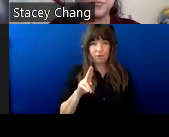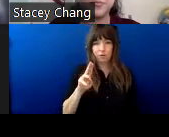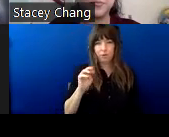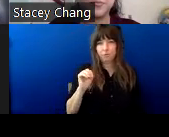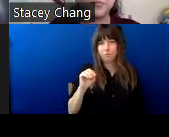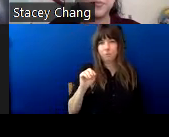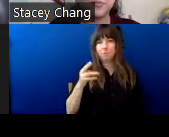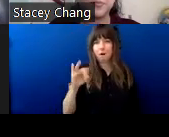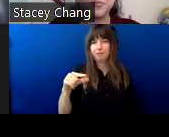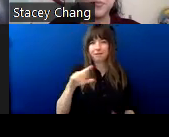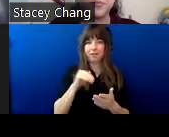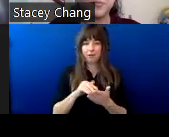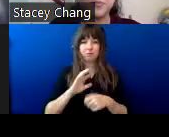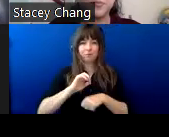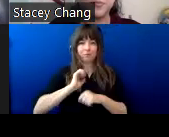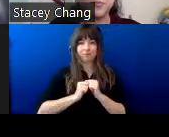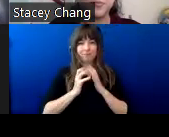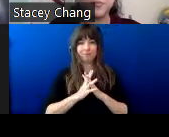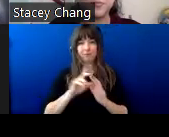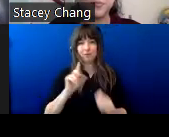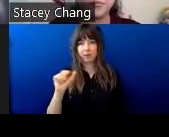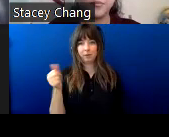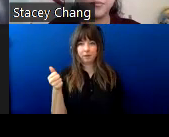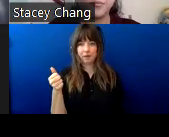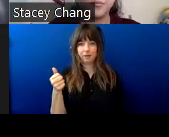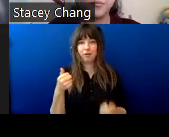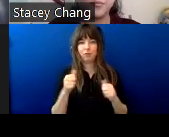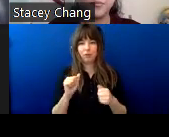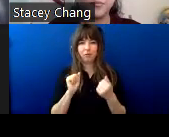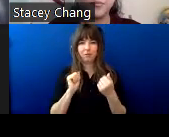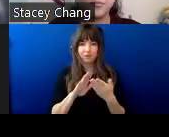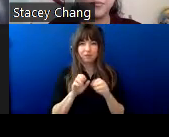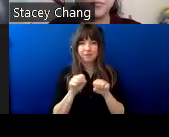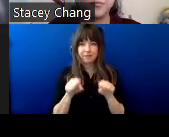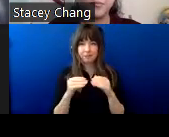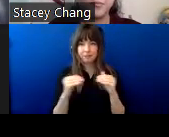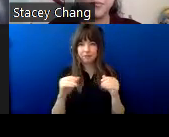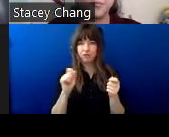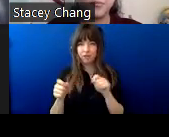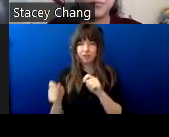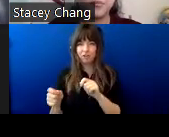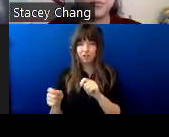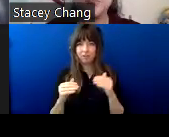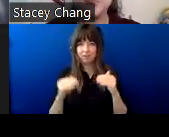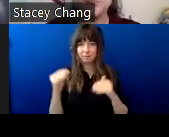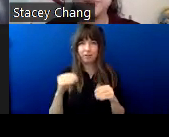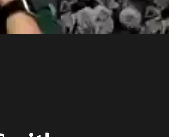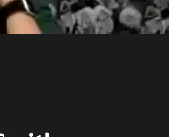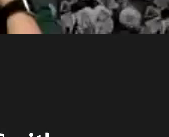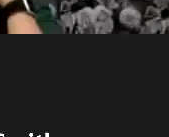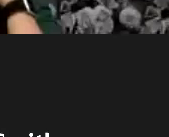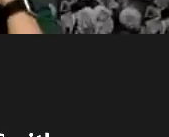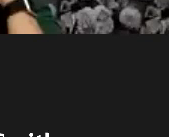comenzamos en el 2010 y esta es, tratamos de hacernos cargo de estos